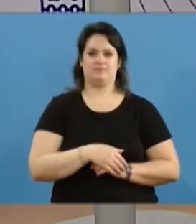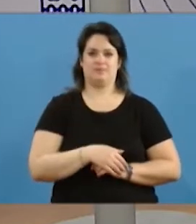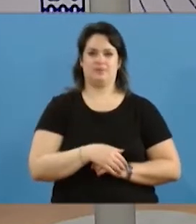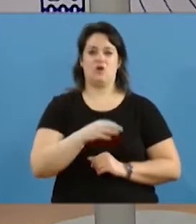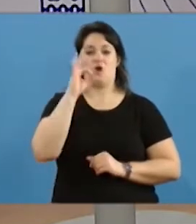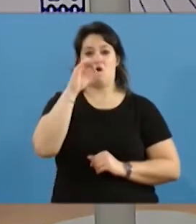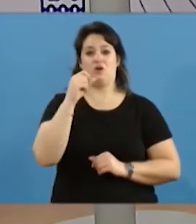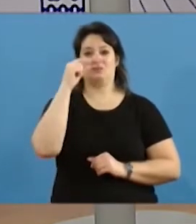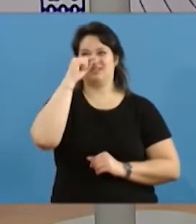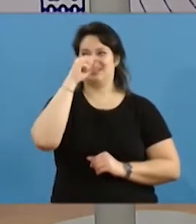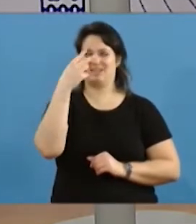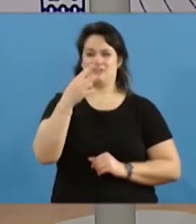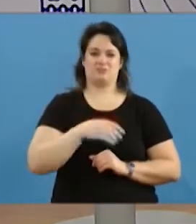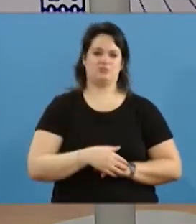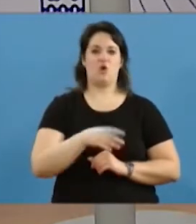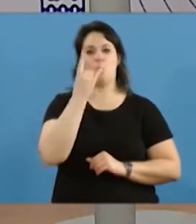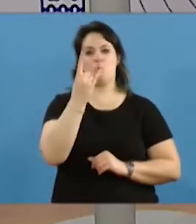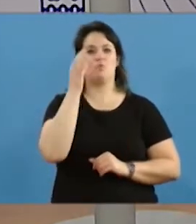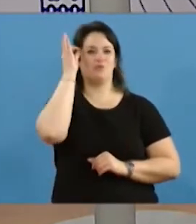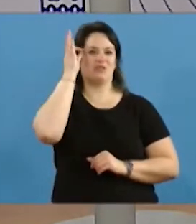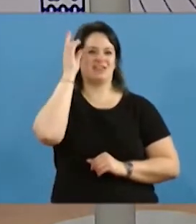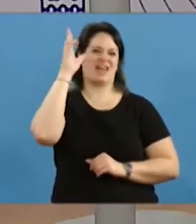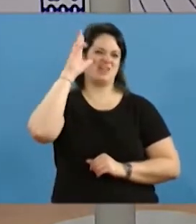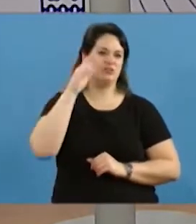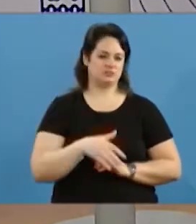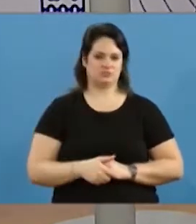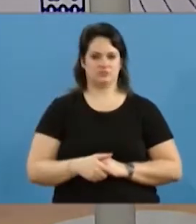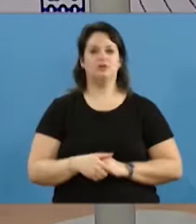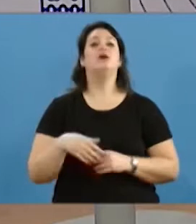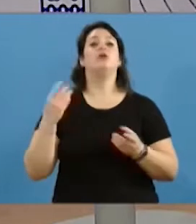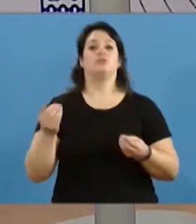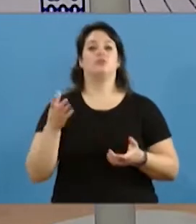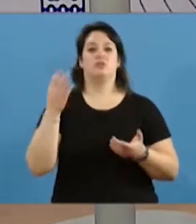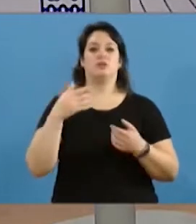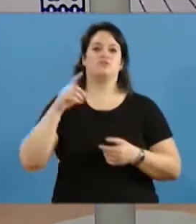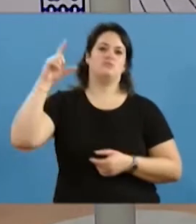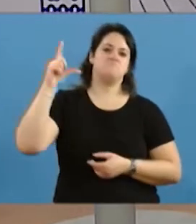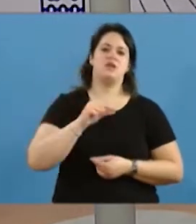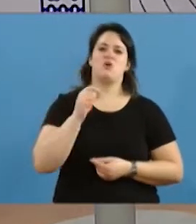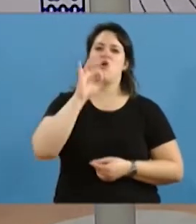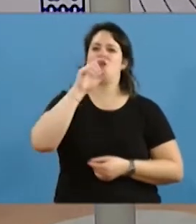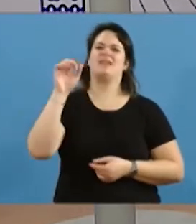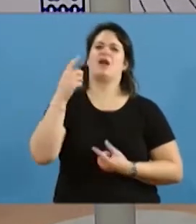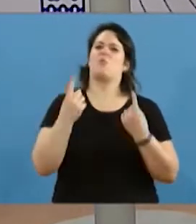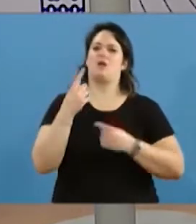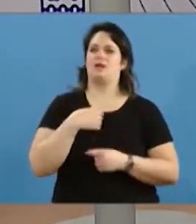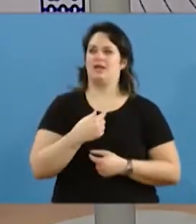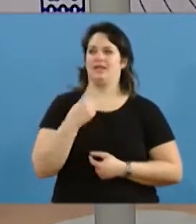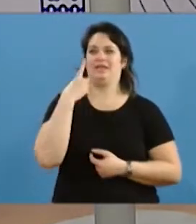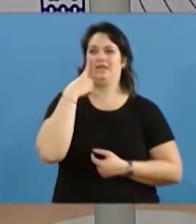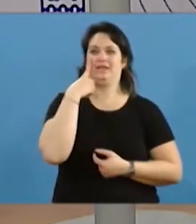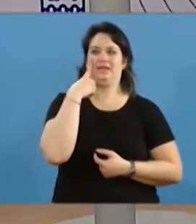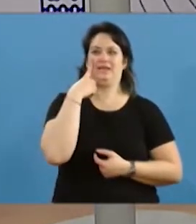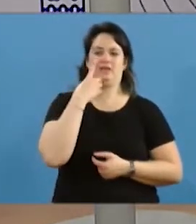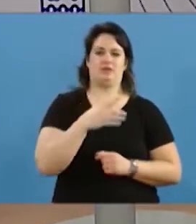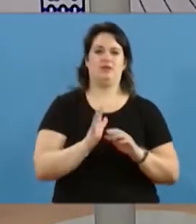76 O. Y 38 U. Es decir, que las que menos tenemos, ¿cuál sería? La I. Perfecto. Y